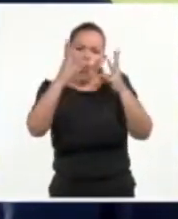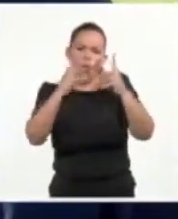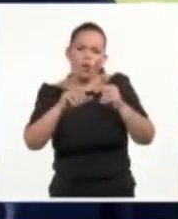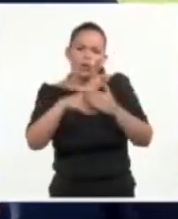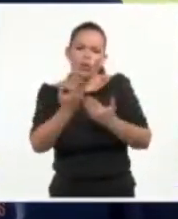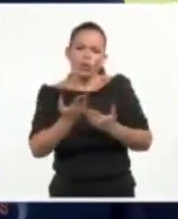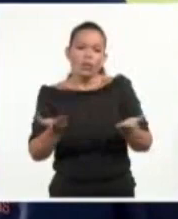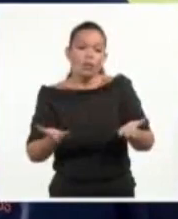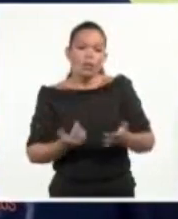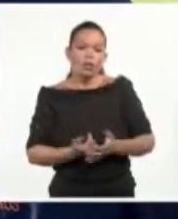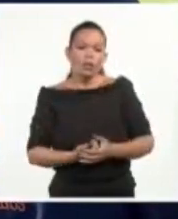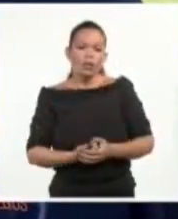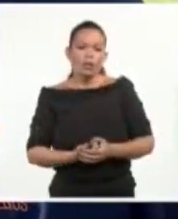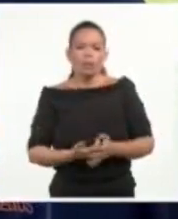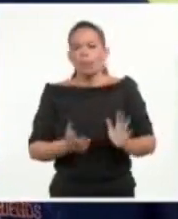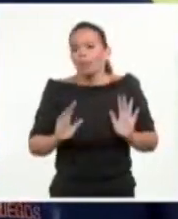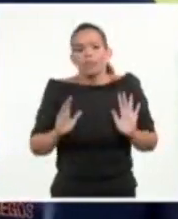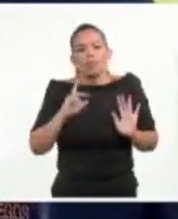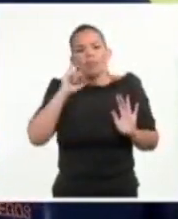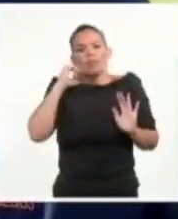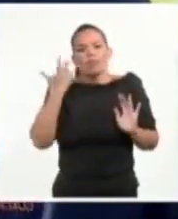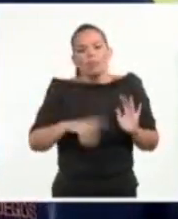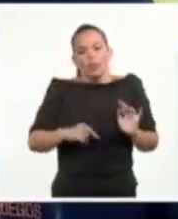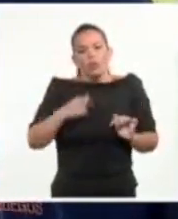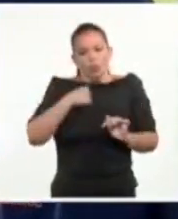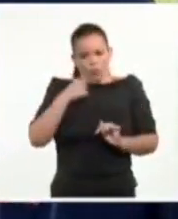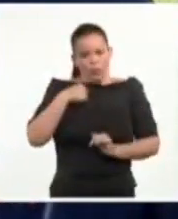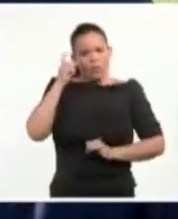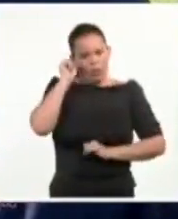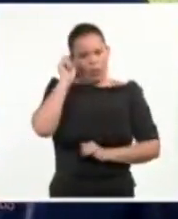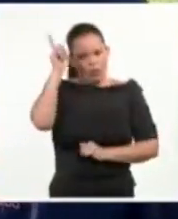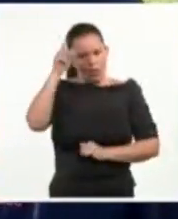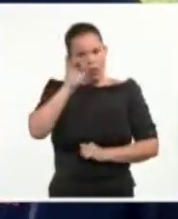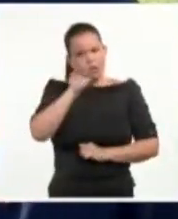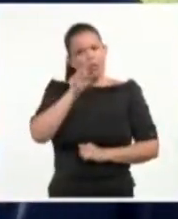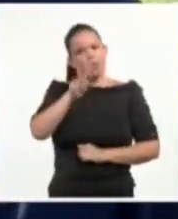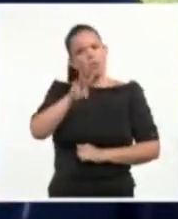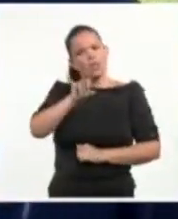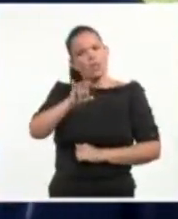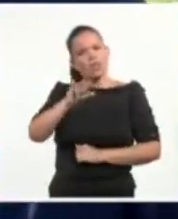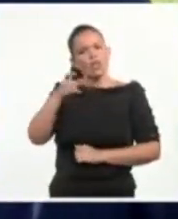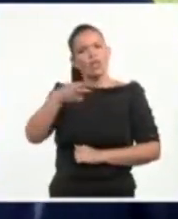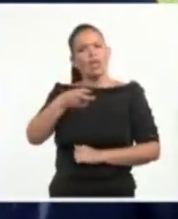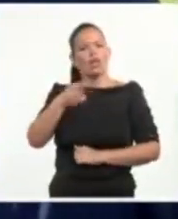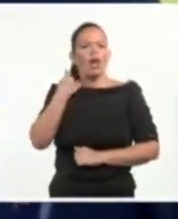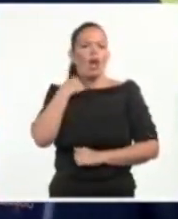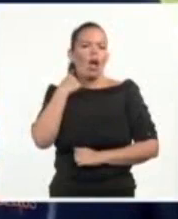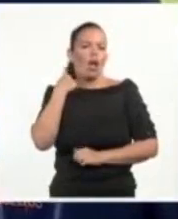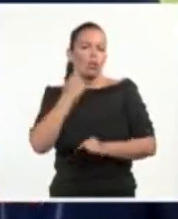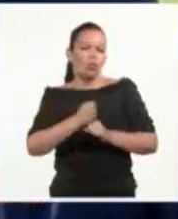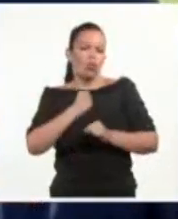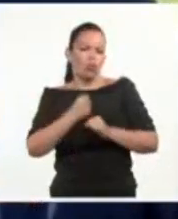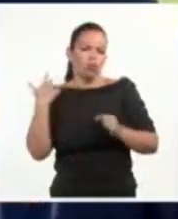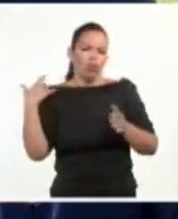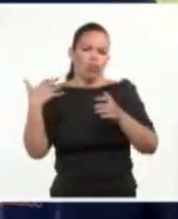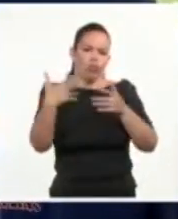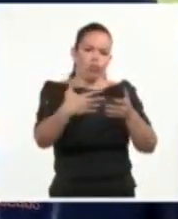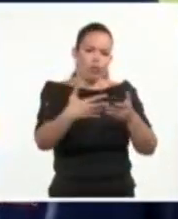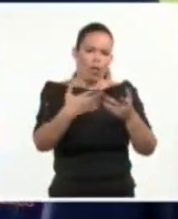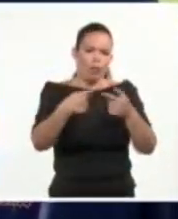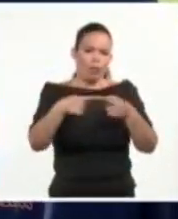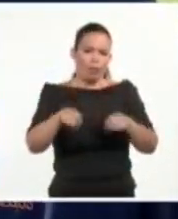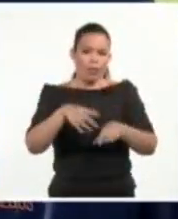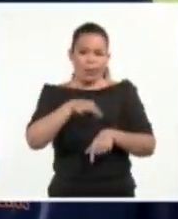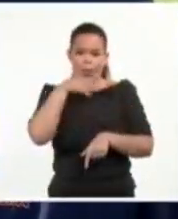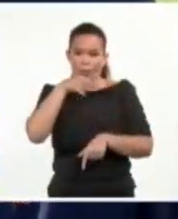llevo 26 años en esta empresa y tengo mucha experiencia de otros huracanes. La magnitud de los